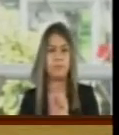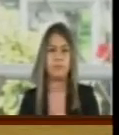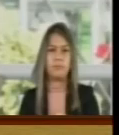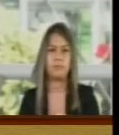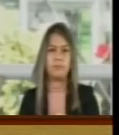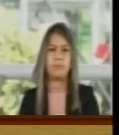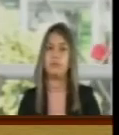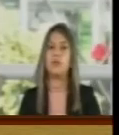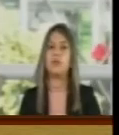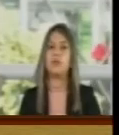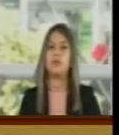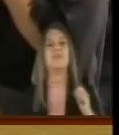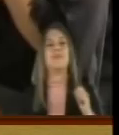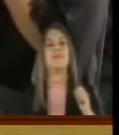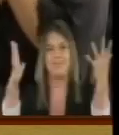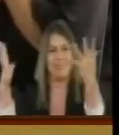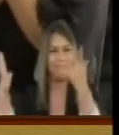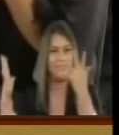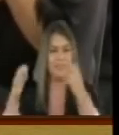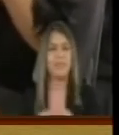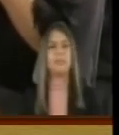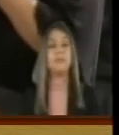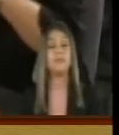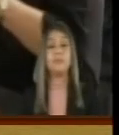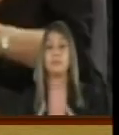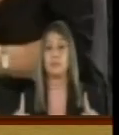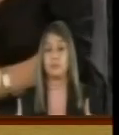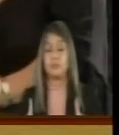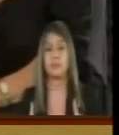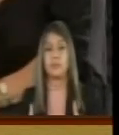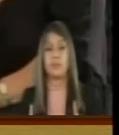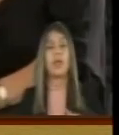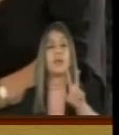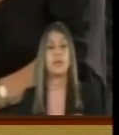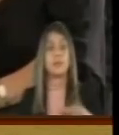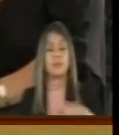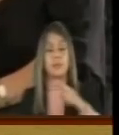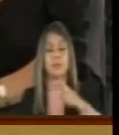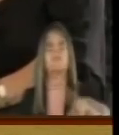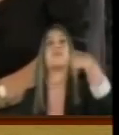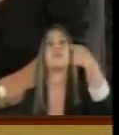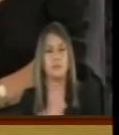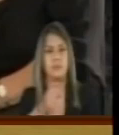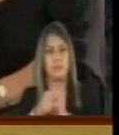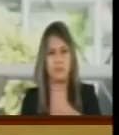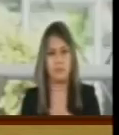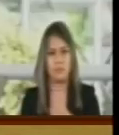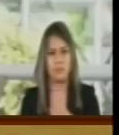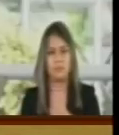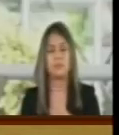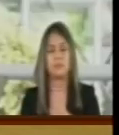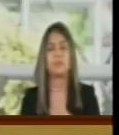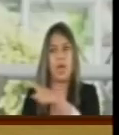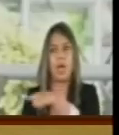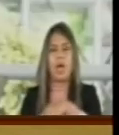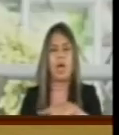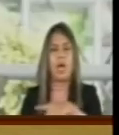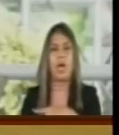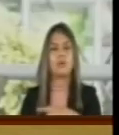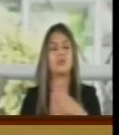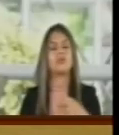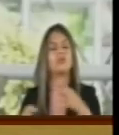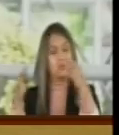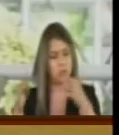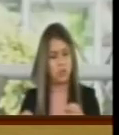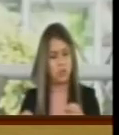ciudadanía tengo que decirle la verdad. Pero para el primer trimestre del próximo año nos ofrecen tener el sistema de cobro